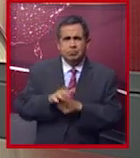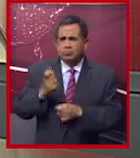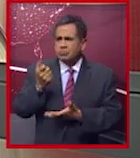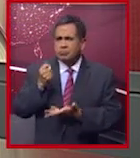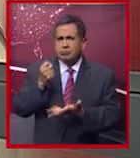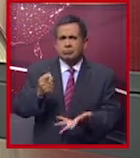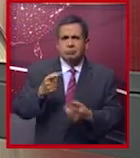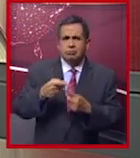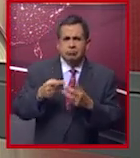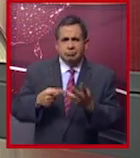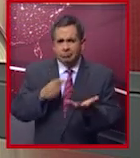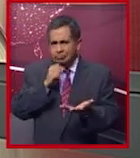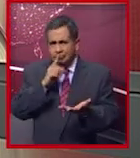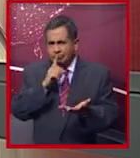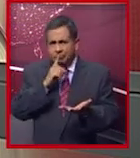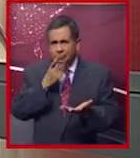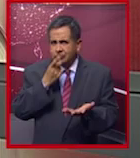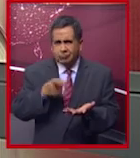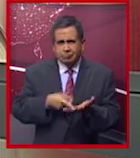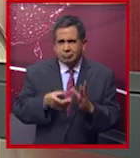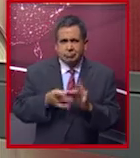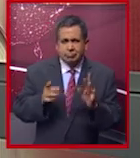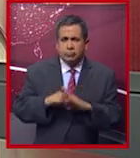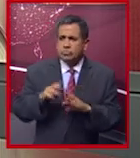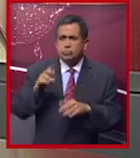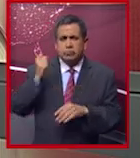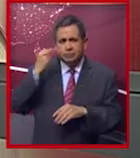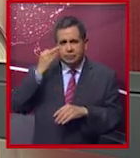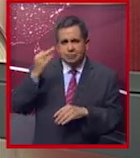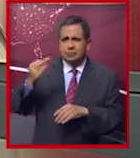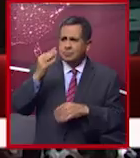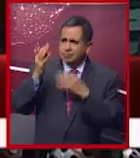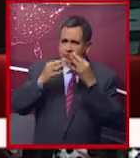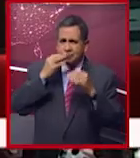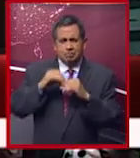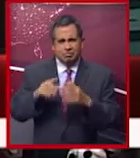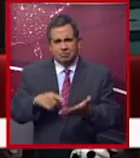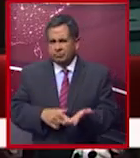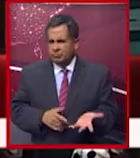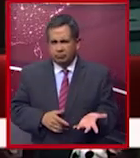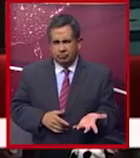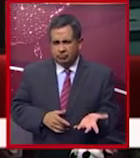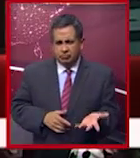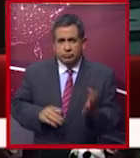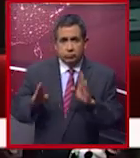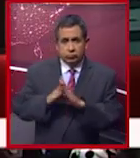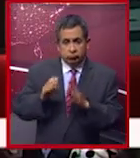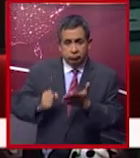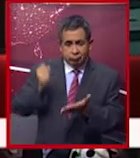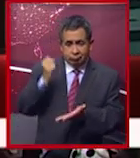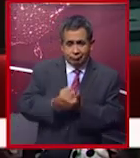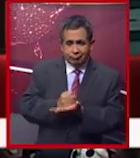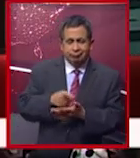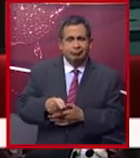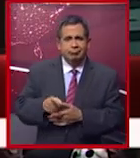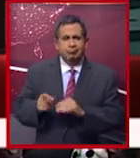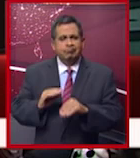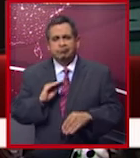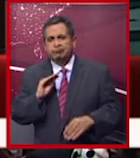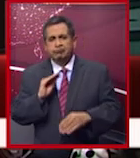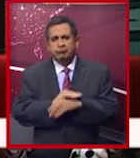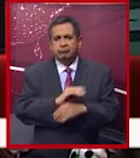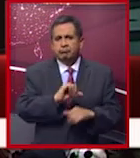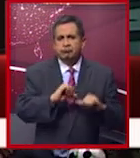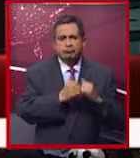de los recursos, ni en la distribución de los tiempos para difundir campañas. Consideró que al avalarse se le da la espalda a los grupos